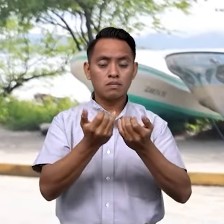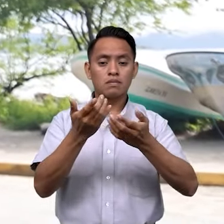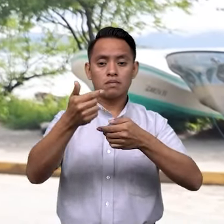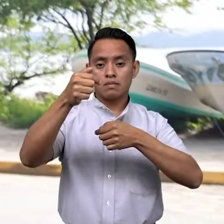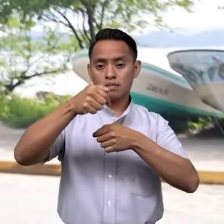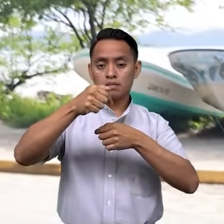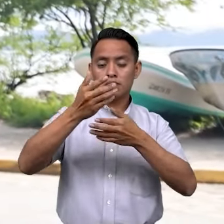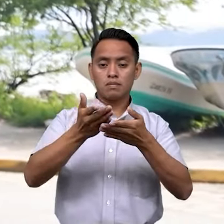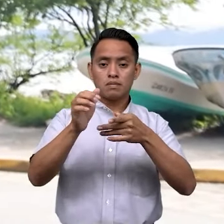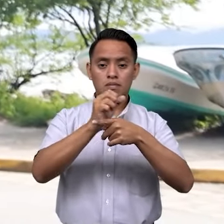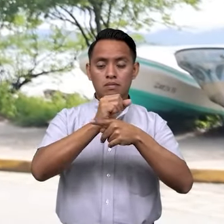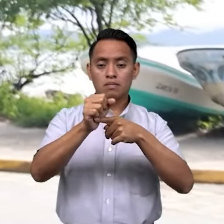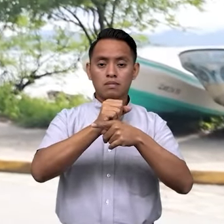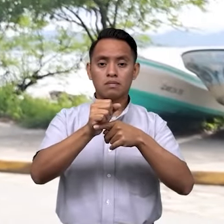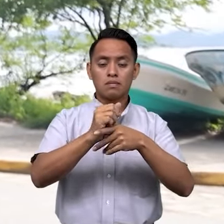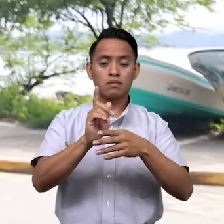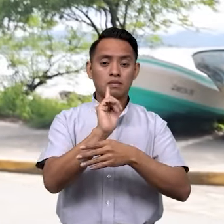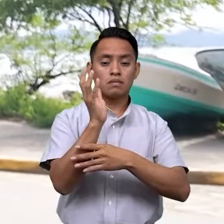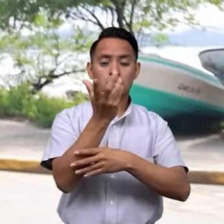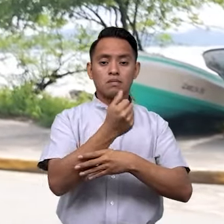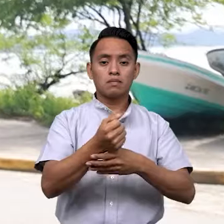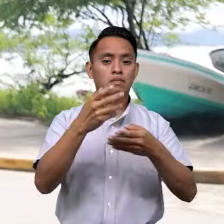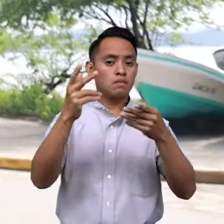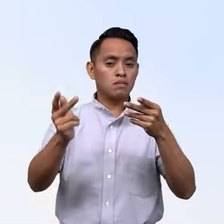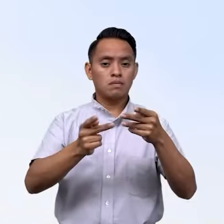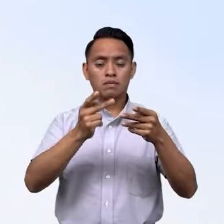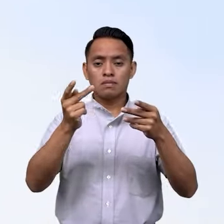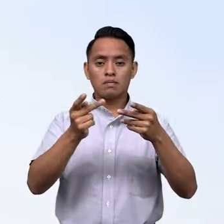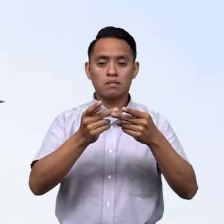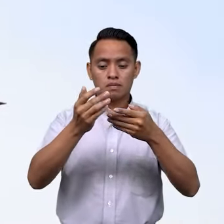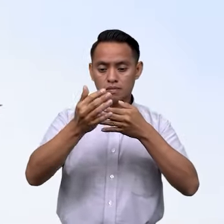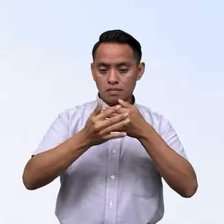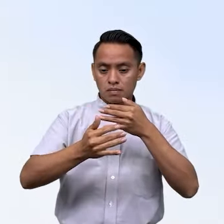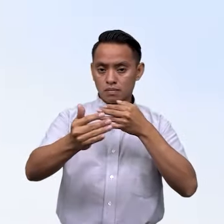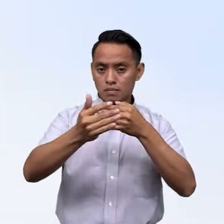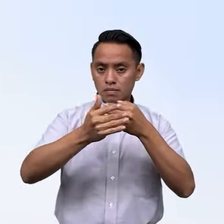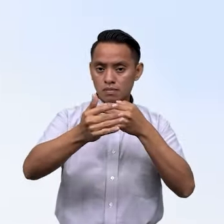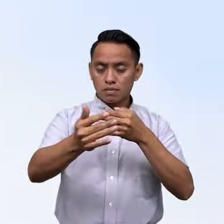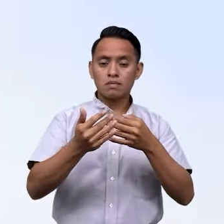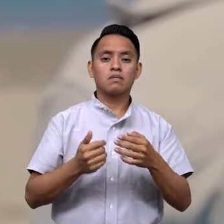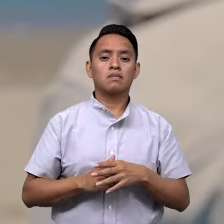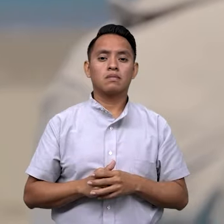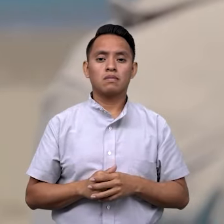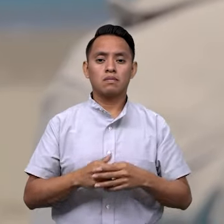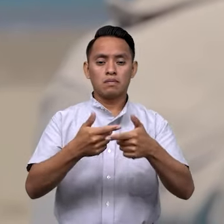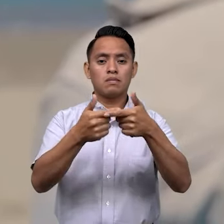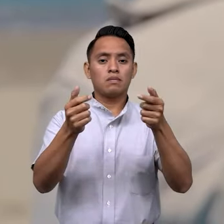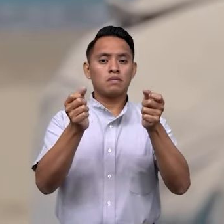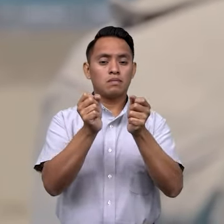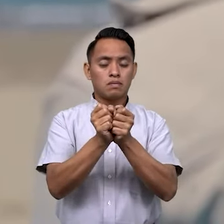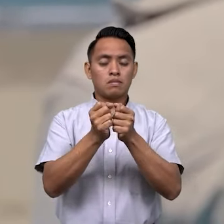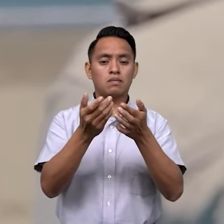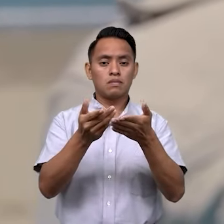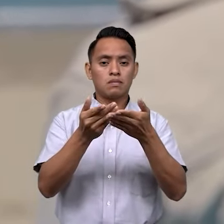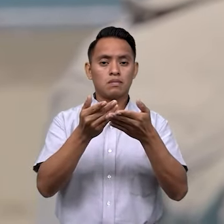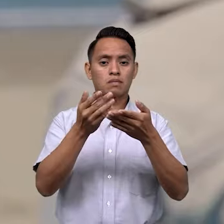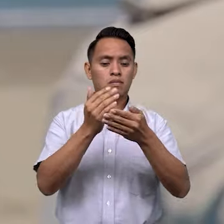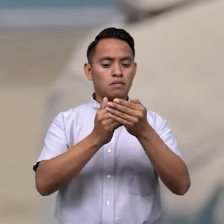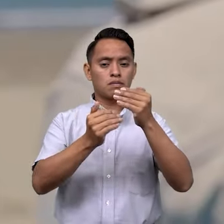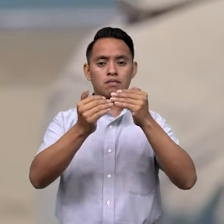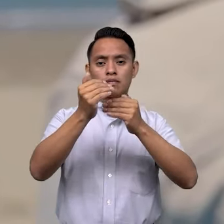cara a que esta preparación de nosotros sea siempre en constante evolución. Ser parte de la Brigada Brimur ha llenado un poco